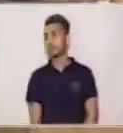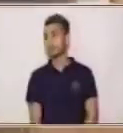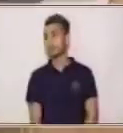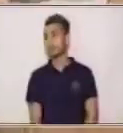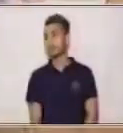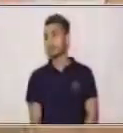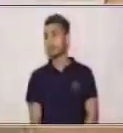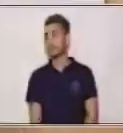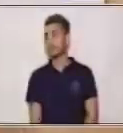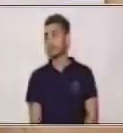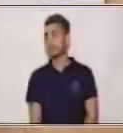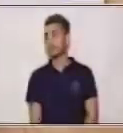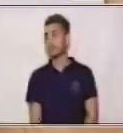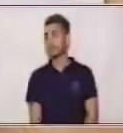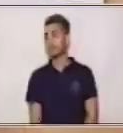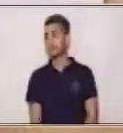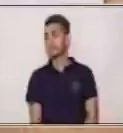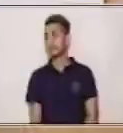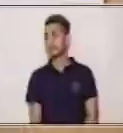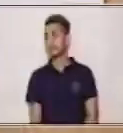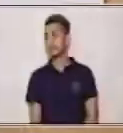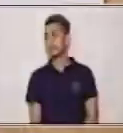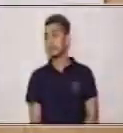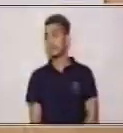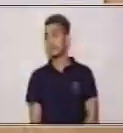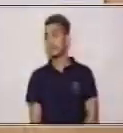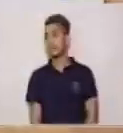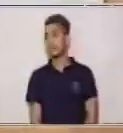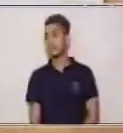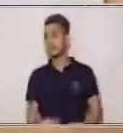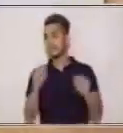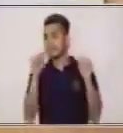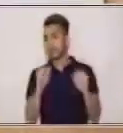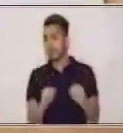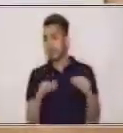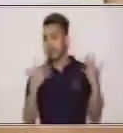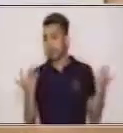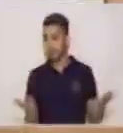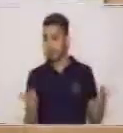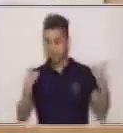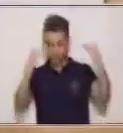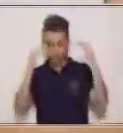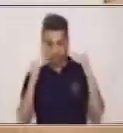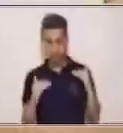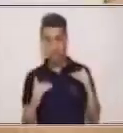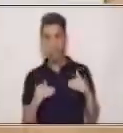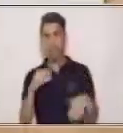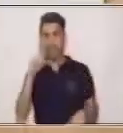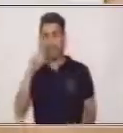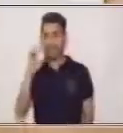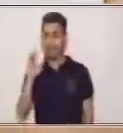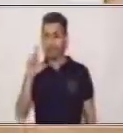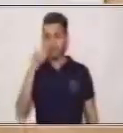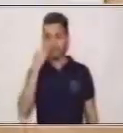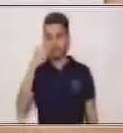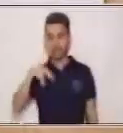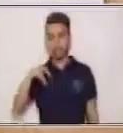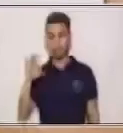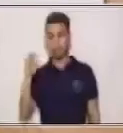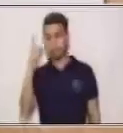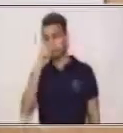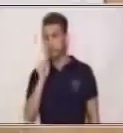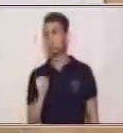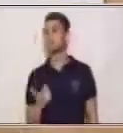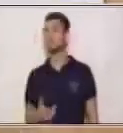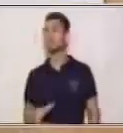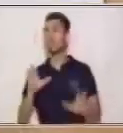Aquí están las nueve partes. Entonces vamos a hacer 10. Ahora nos toca los décimos. Los décimos